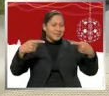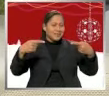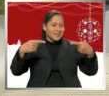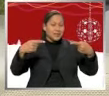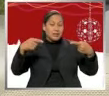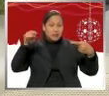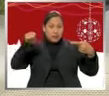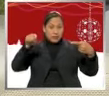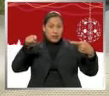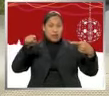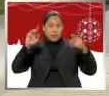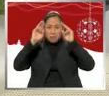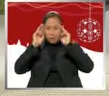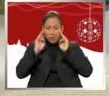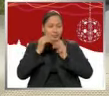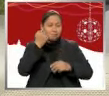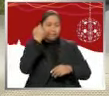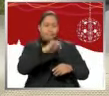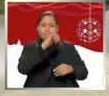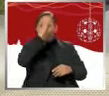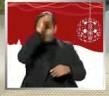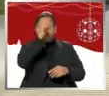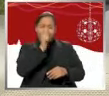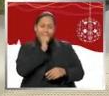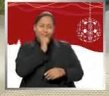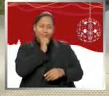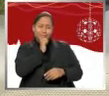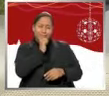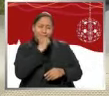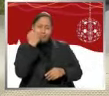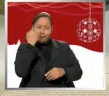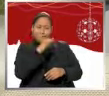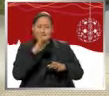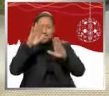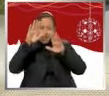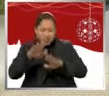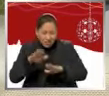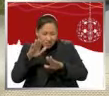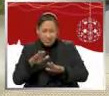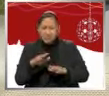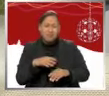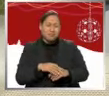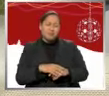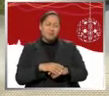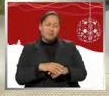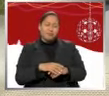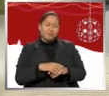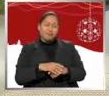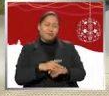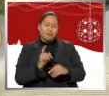los franciscanos no están muy de acuerdo en un culto mariano sin